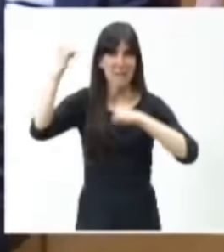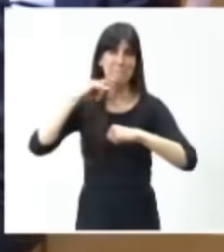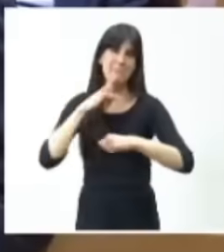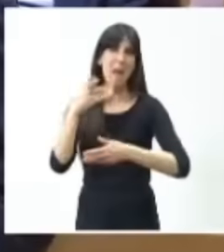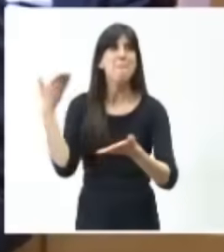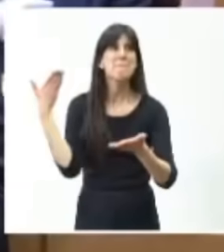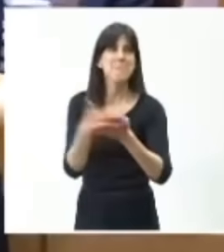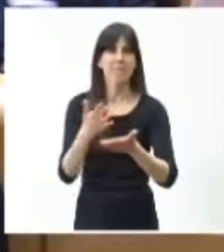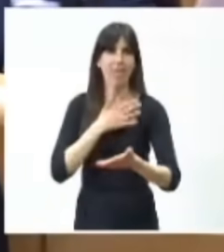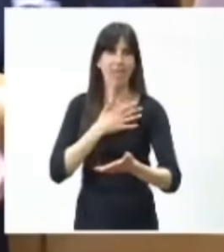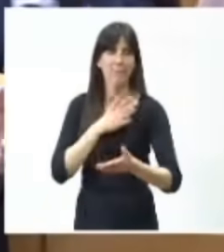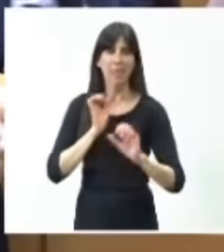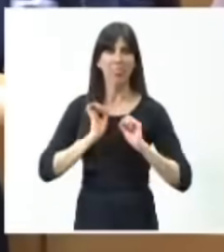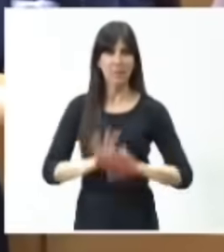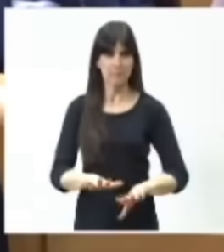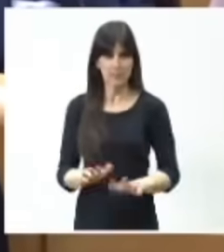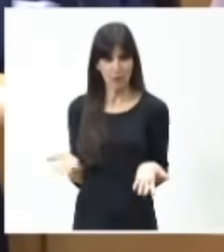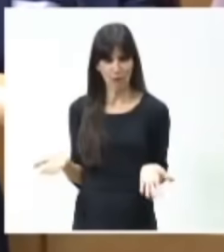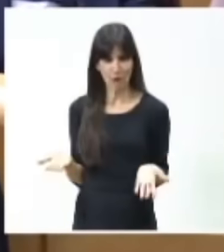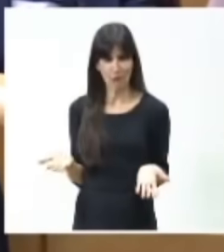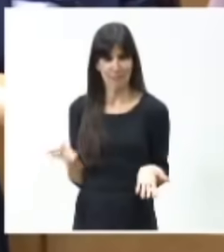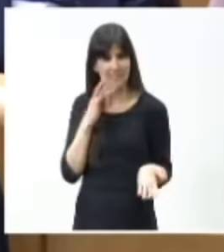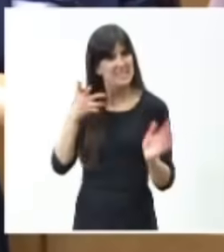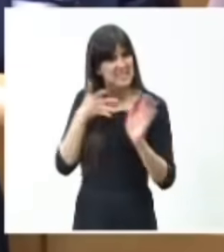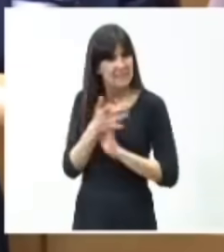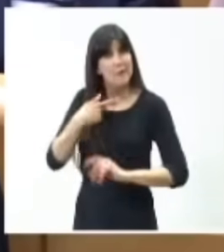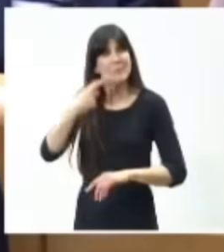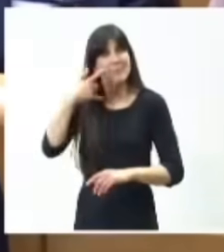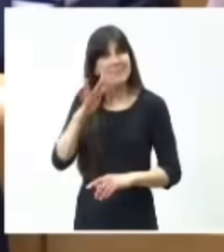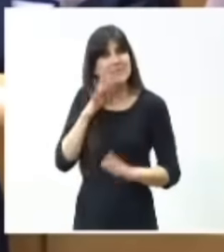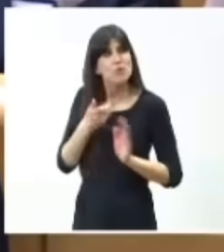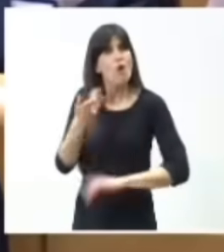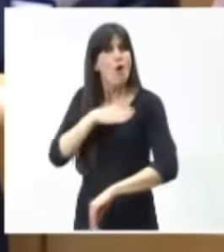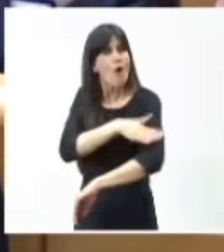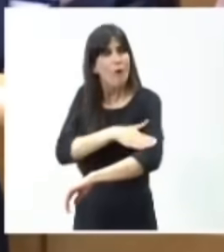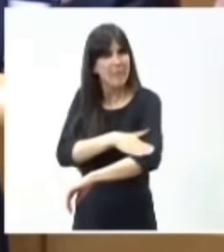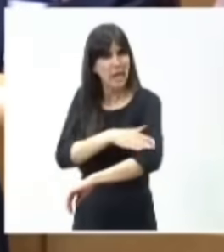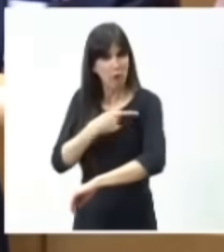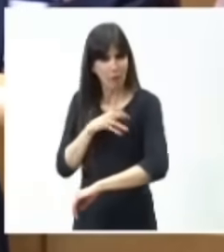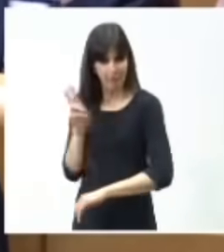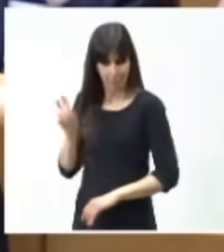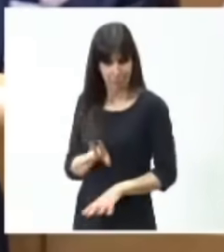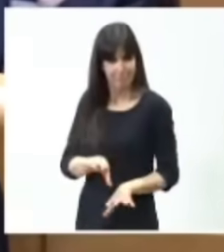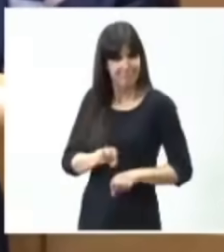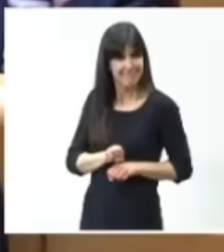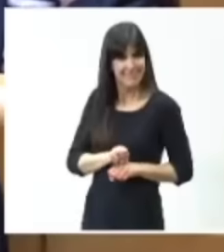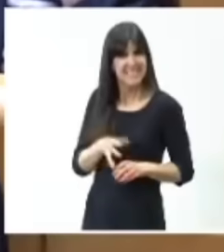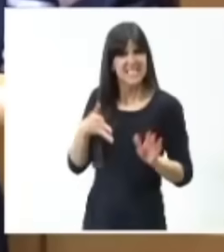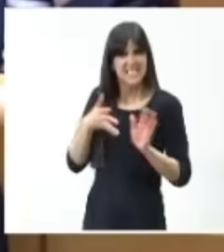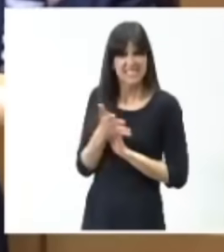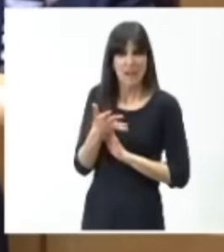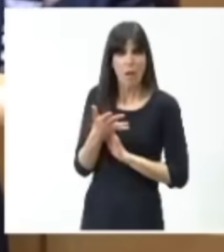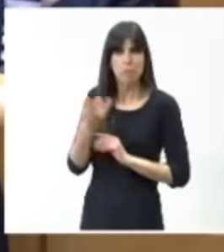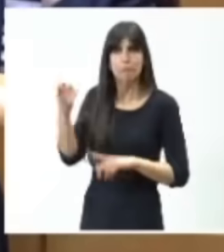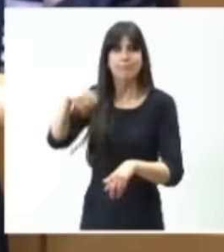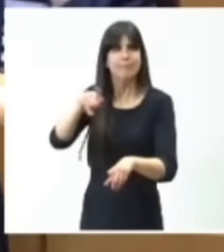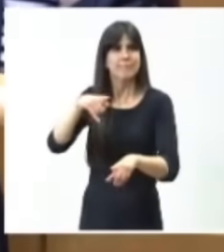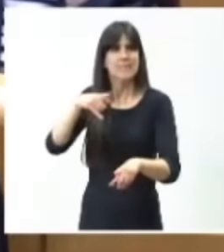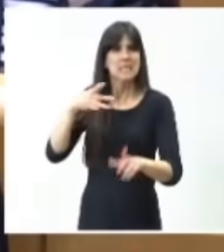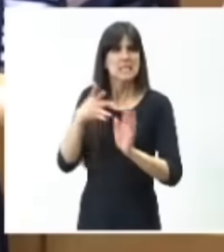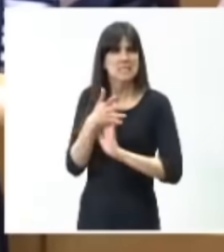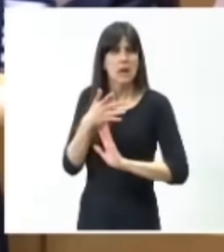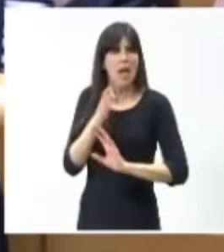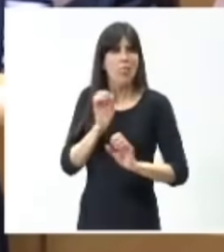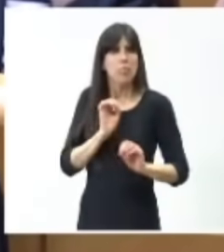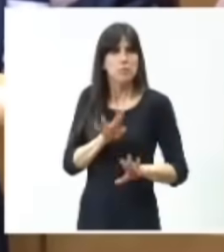dimisión. Fíjense, yo cuando llegué al gobierno me dijeron, la reprobación puntúa, la dimisión puntúa